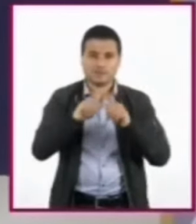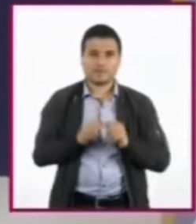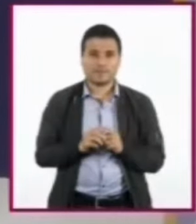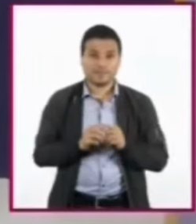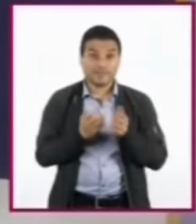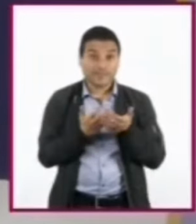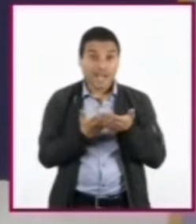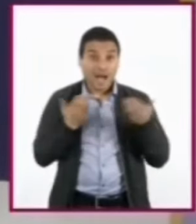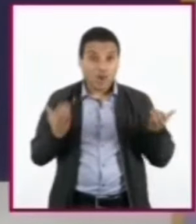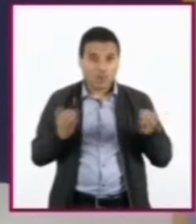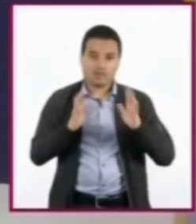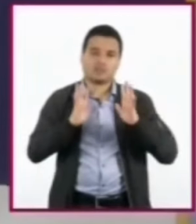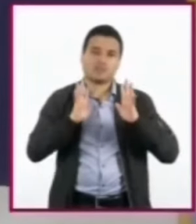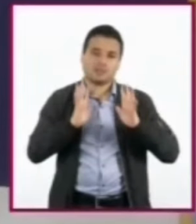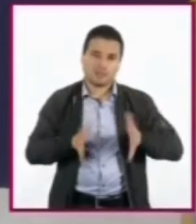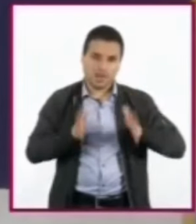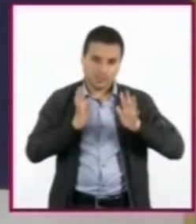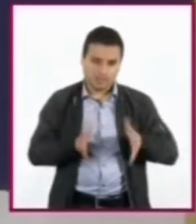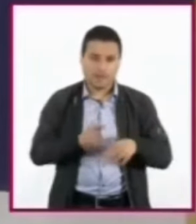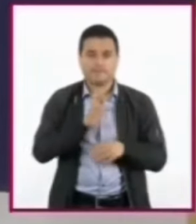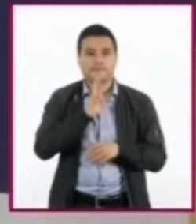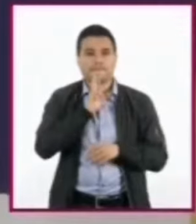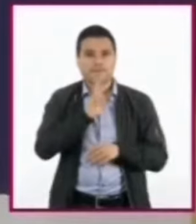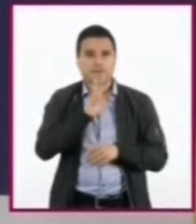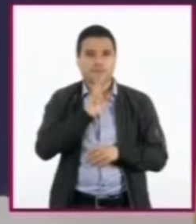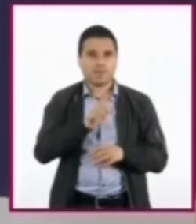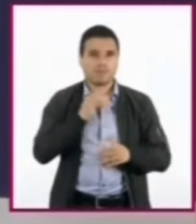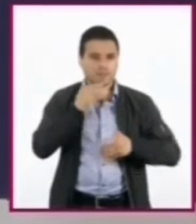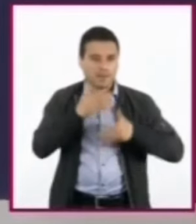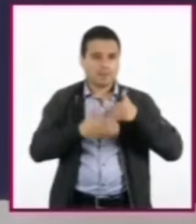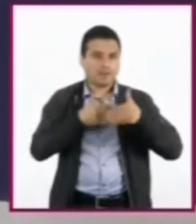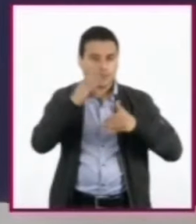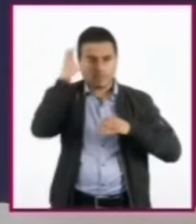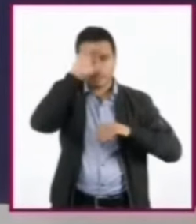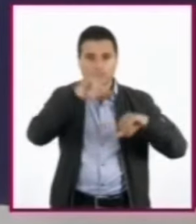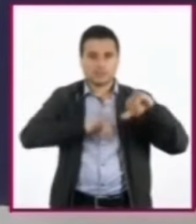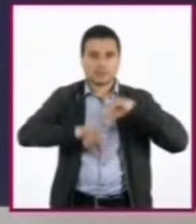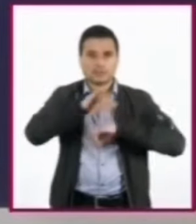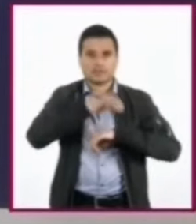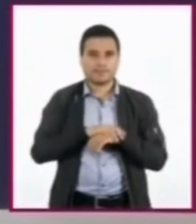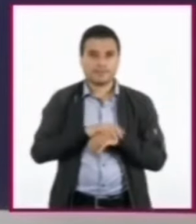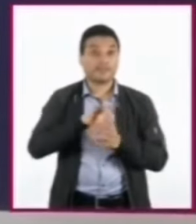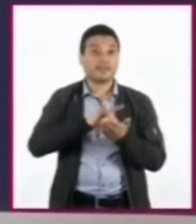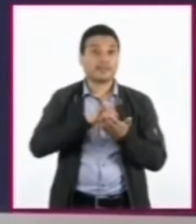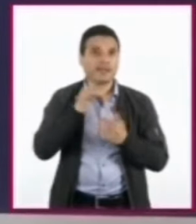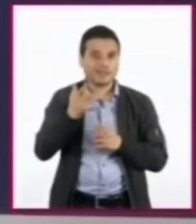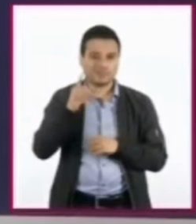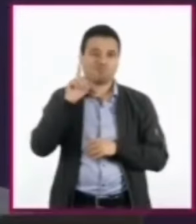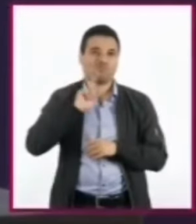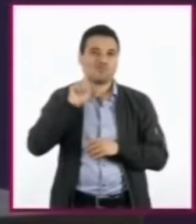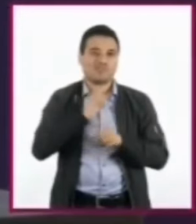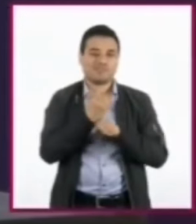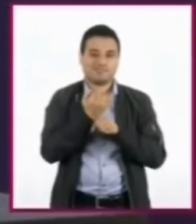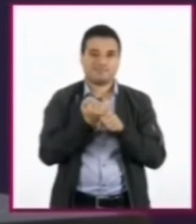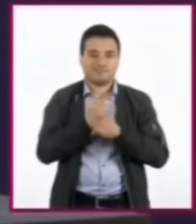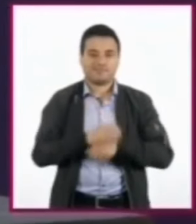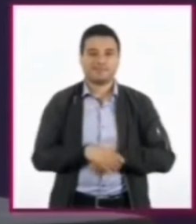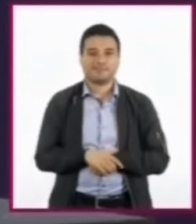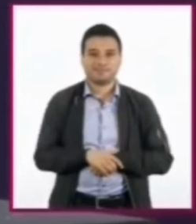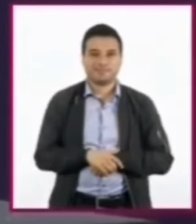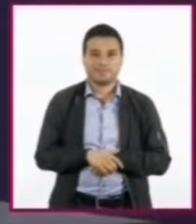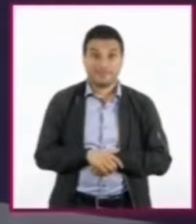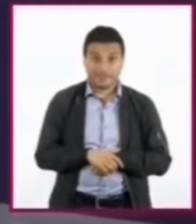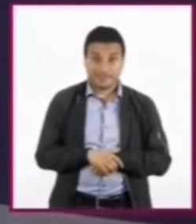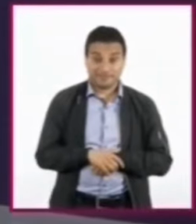vez se consolida más la construcción colectiva del conocimiento científico por parte de las mujeres. Por